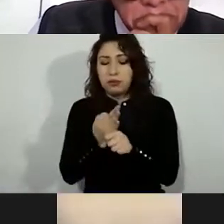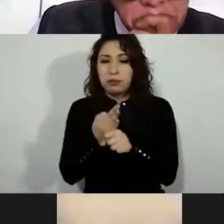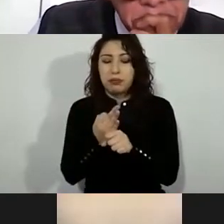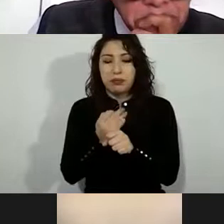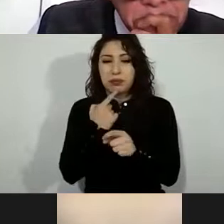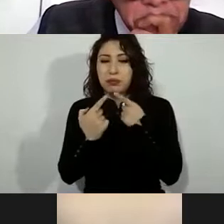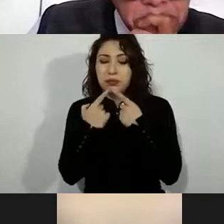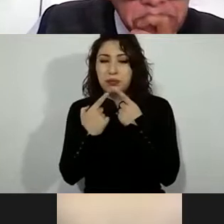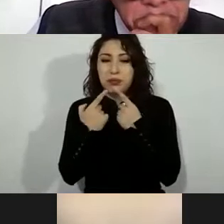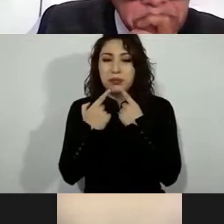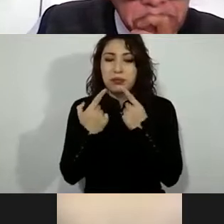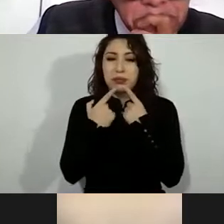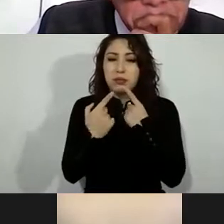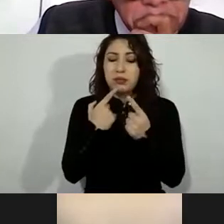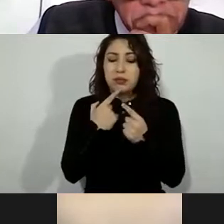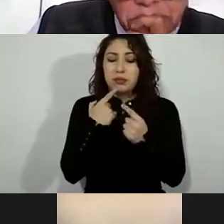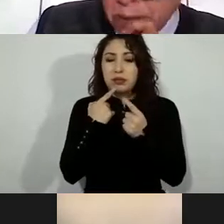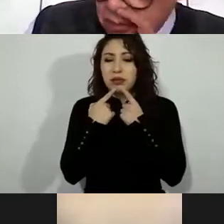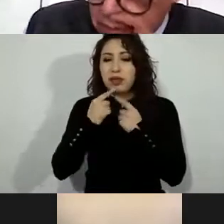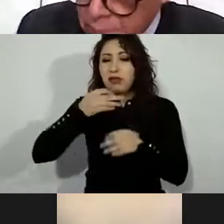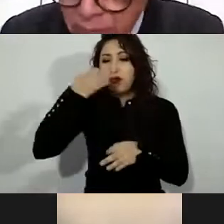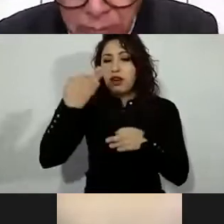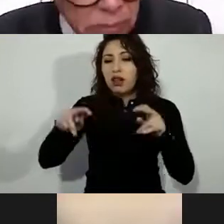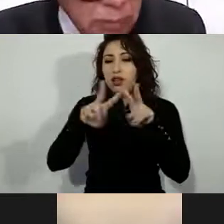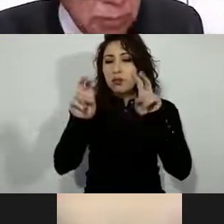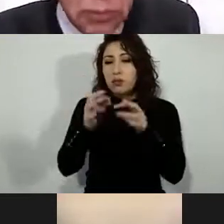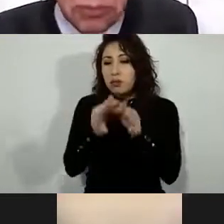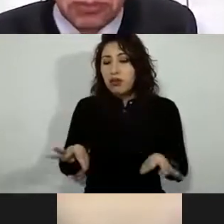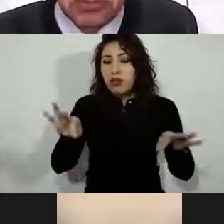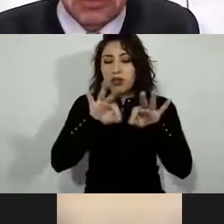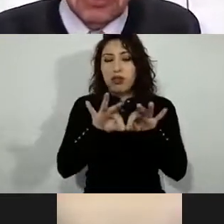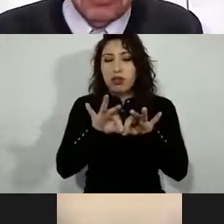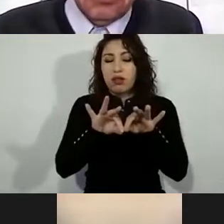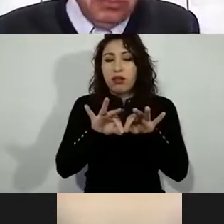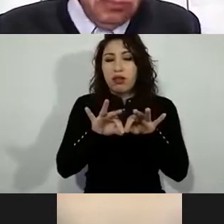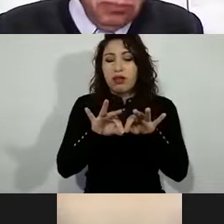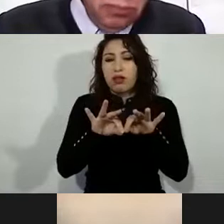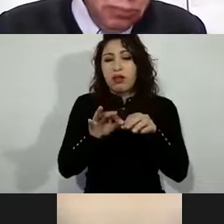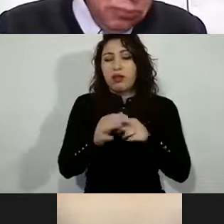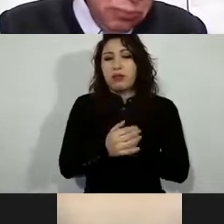importante de pues